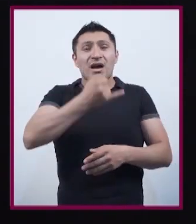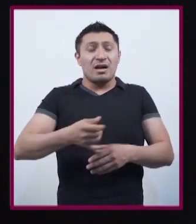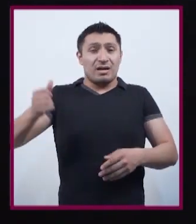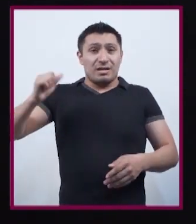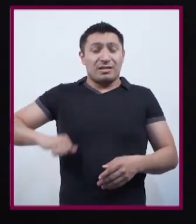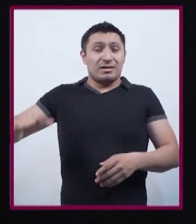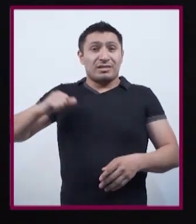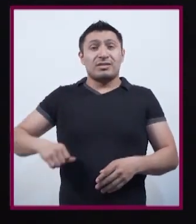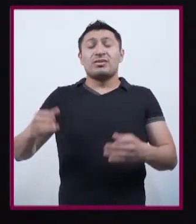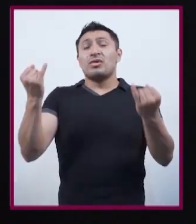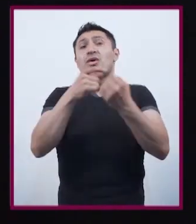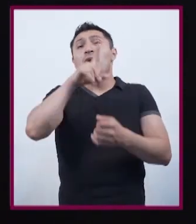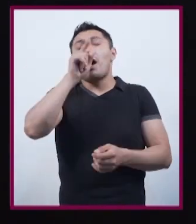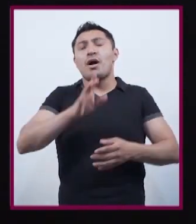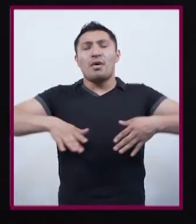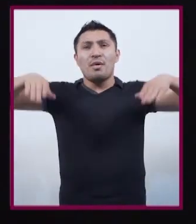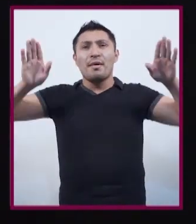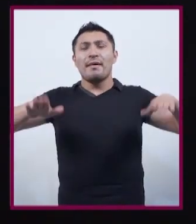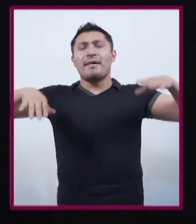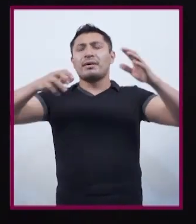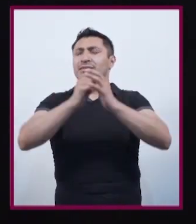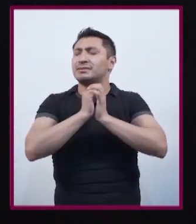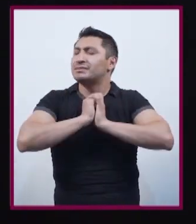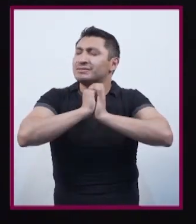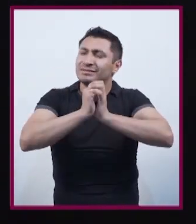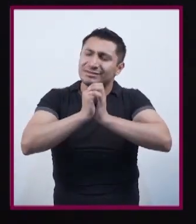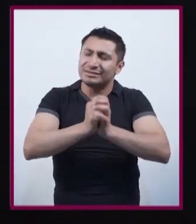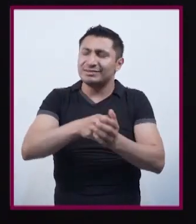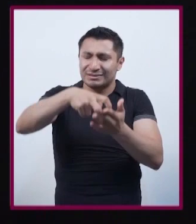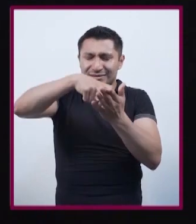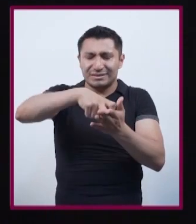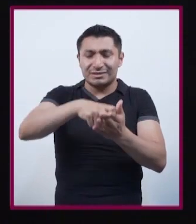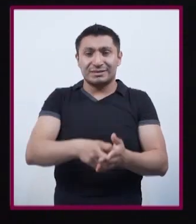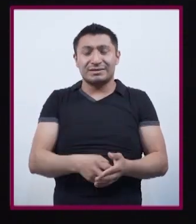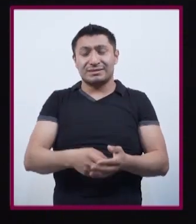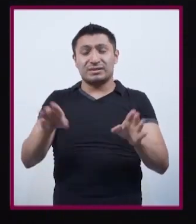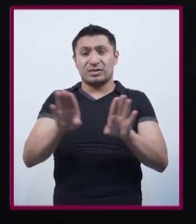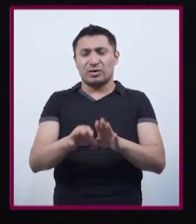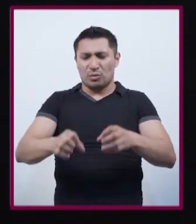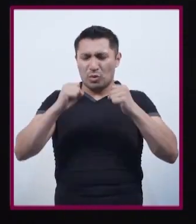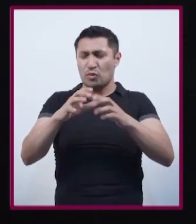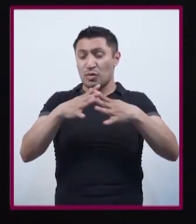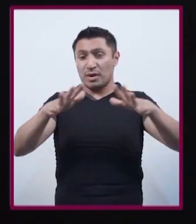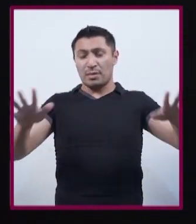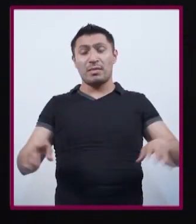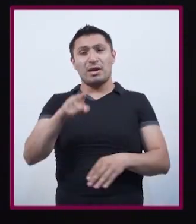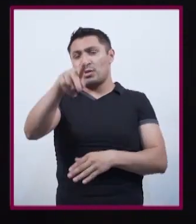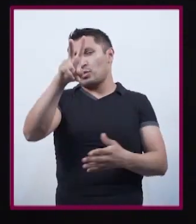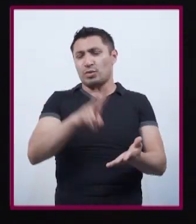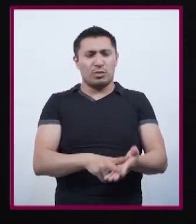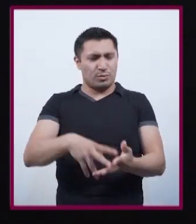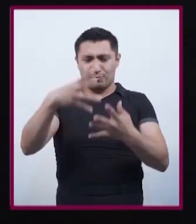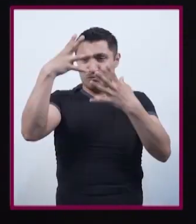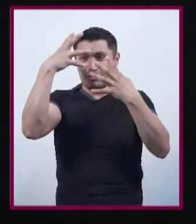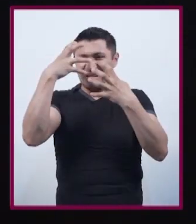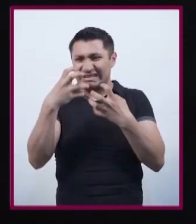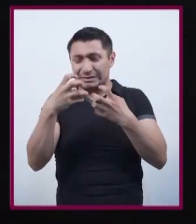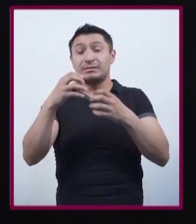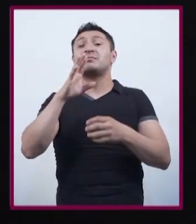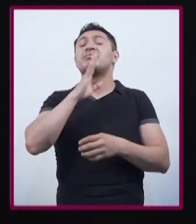escuchar. Habla lengua de bronce y habla lengua de ave, ruegos tímidos, imperativos de